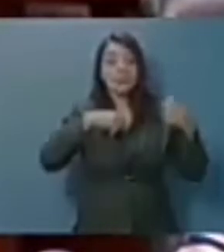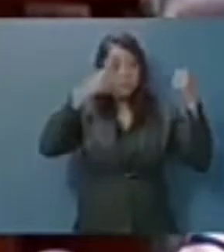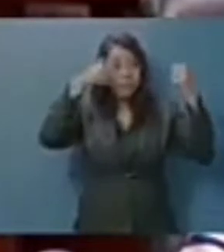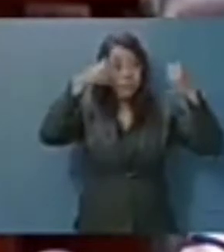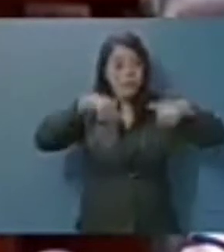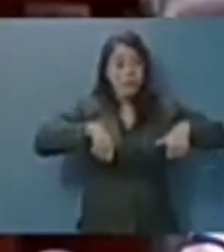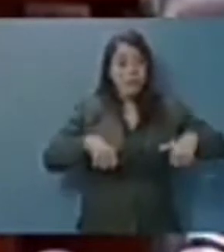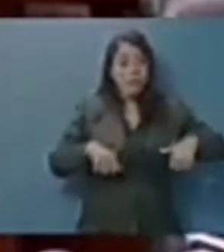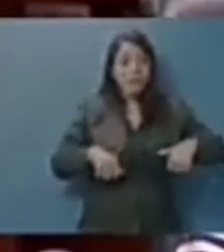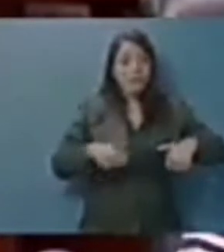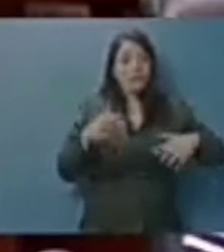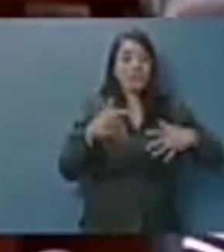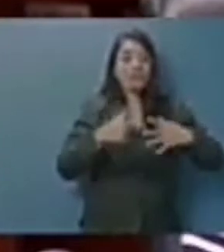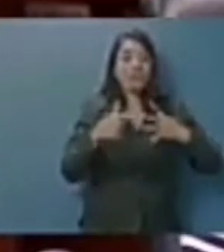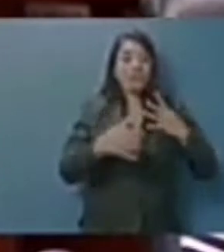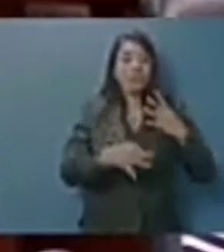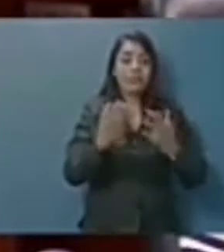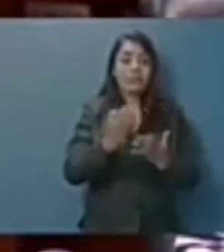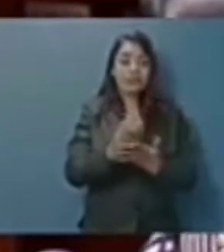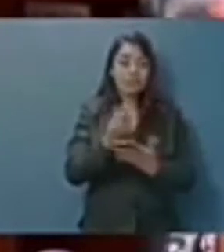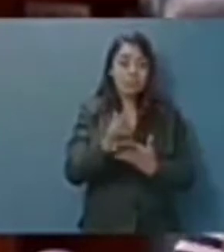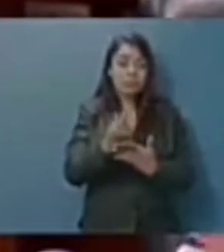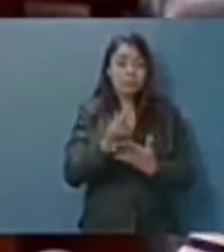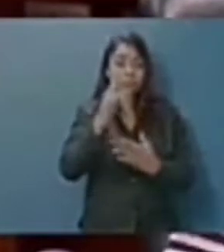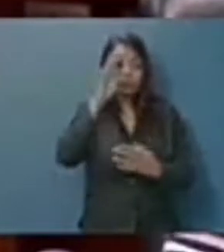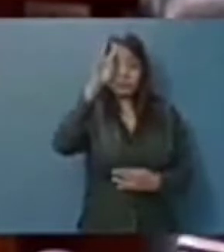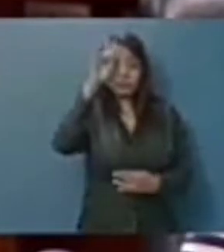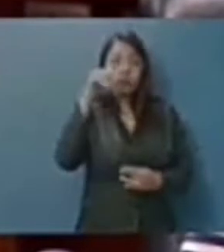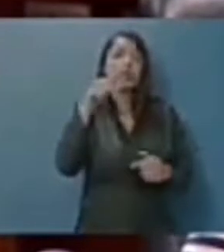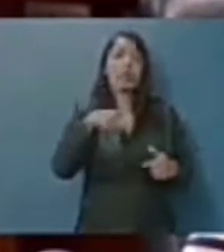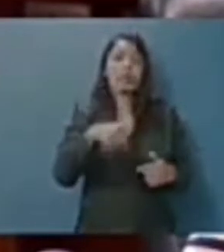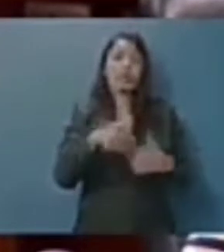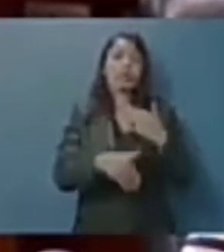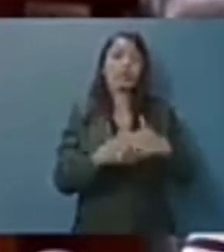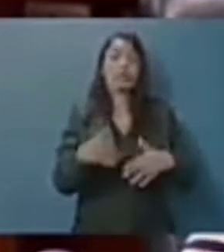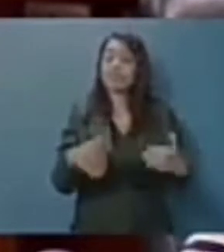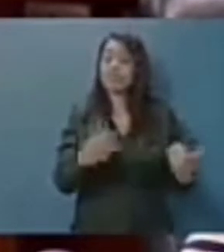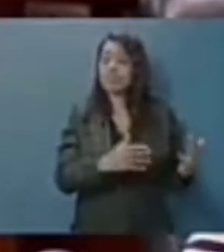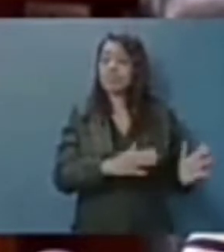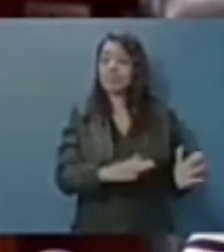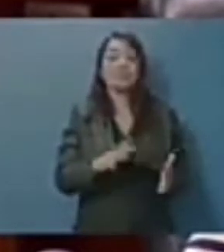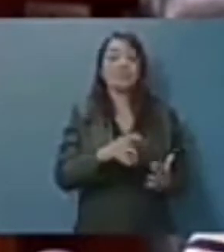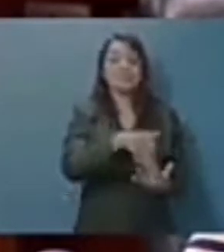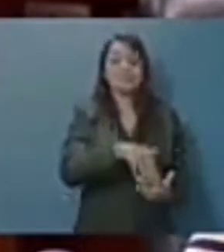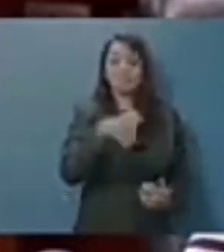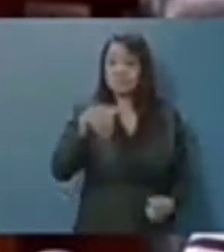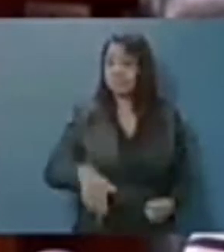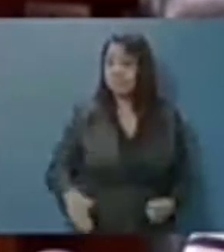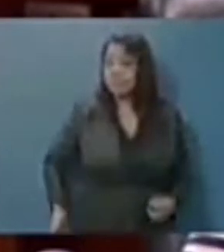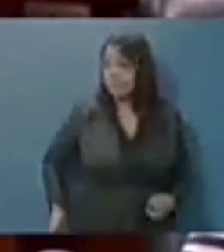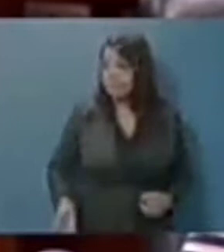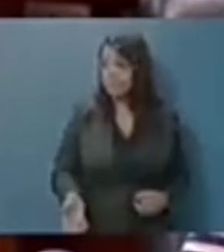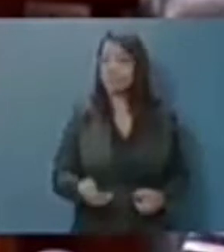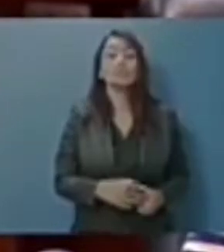Aprobamos la ley de economía creativa que también hoy viene para archivo.